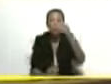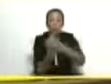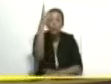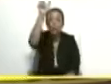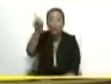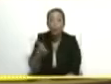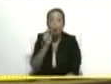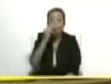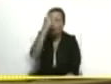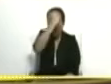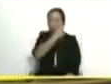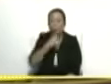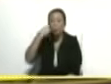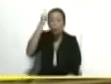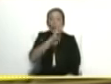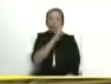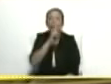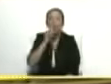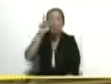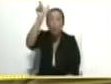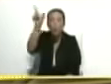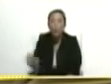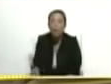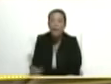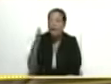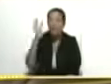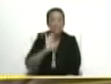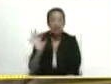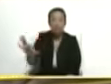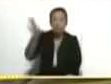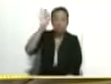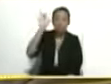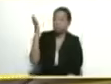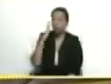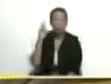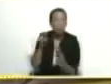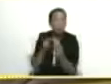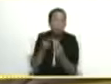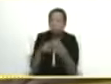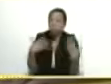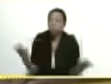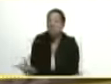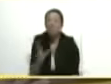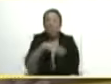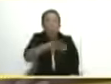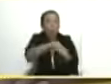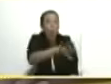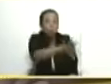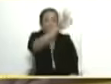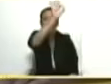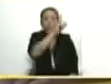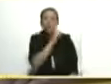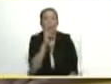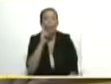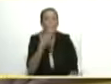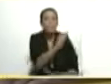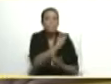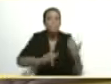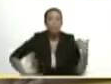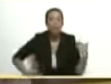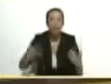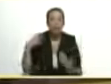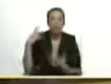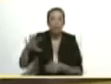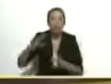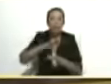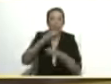rostro, un nombre que nadie eligió, nadie conocía. Acababa de ser nombrado presidente de la Asamblea